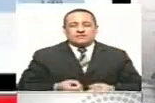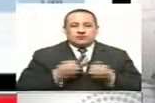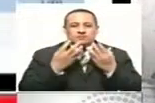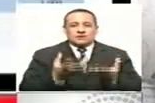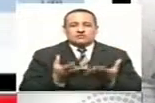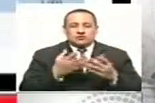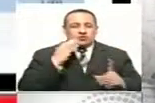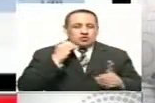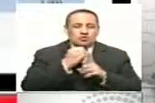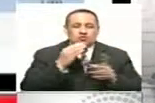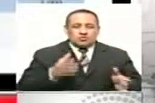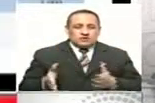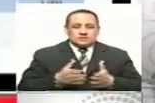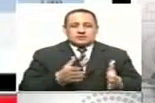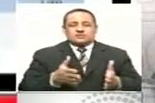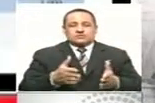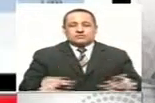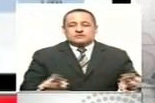información, orientación,